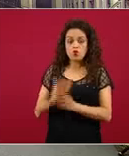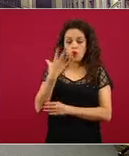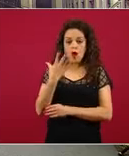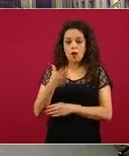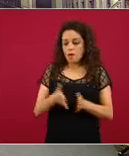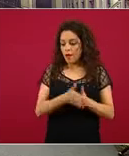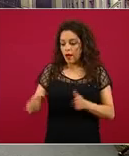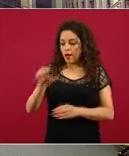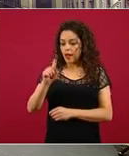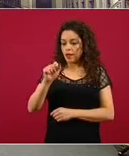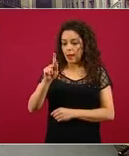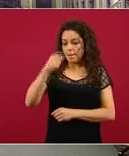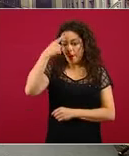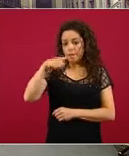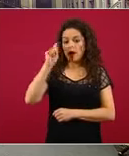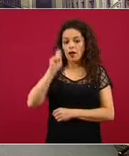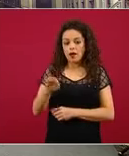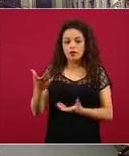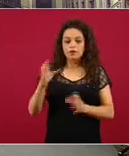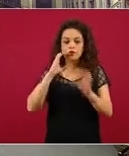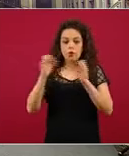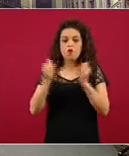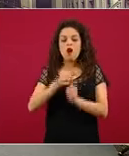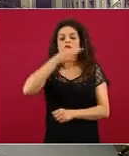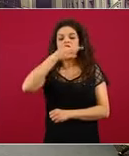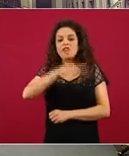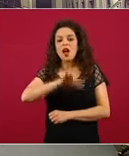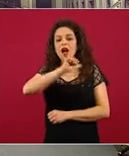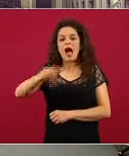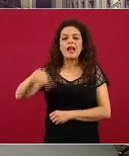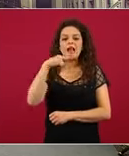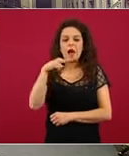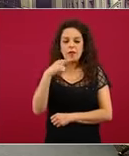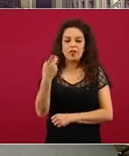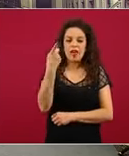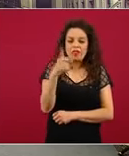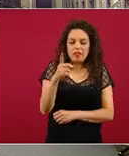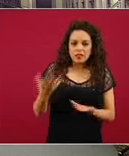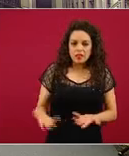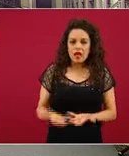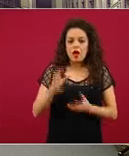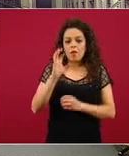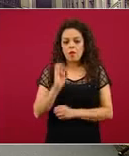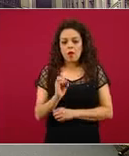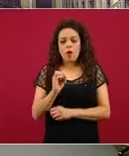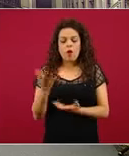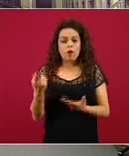de fiestas navideñas y la vacunación, o tenemos